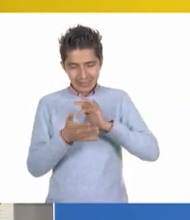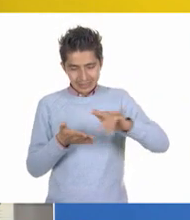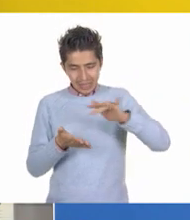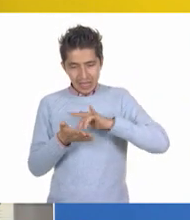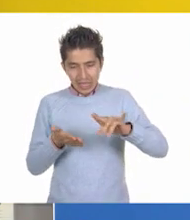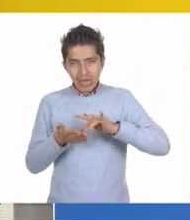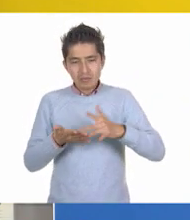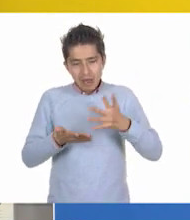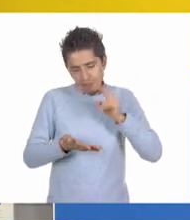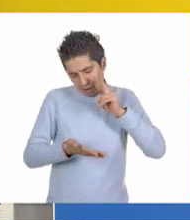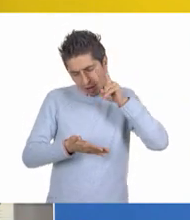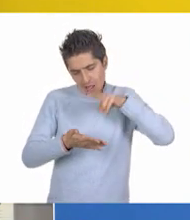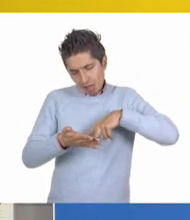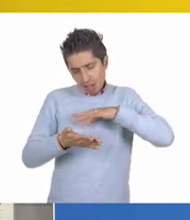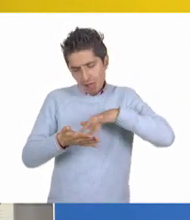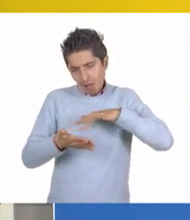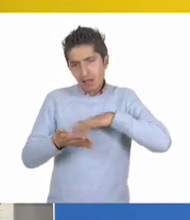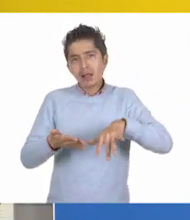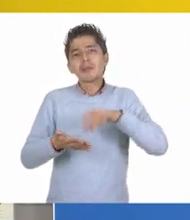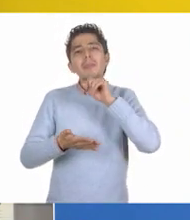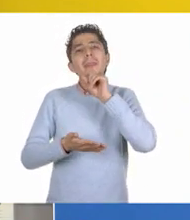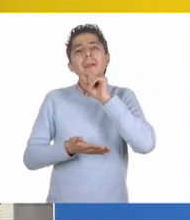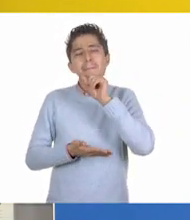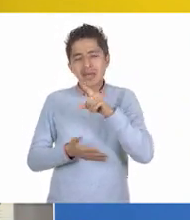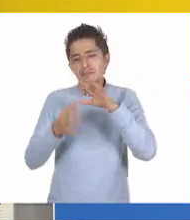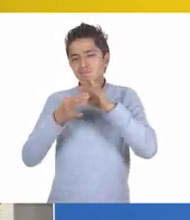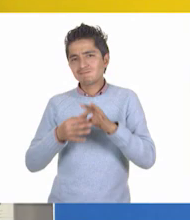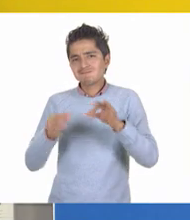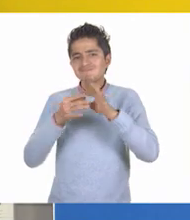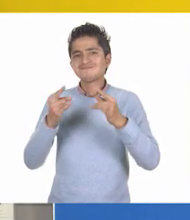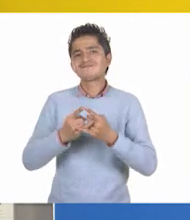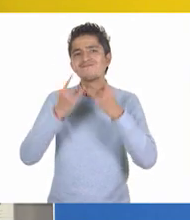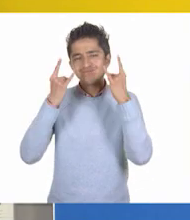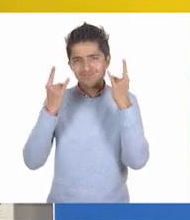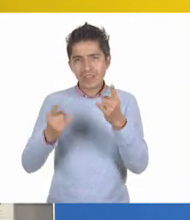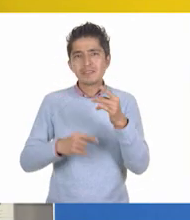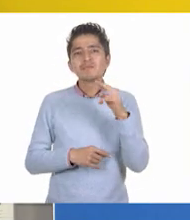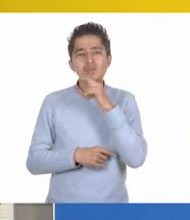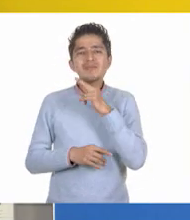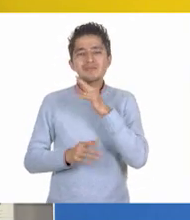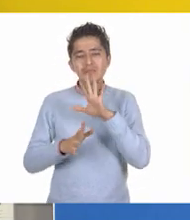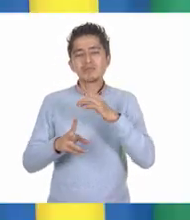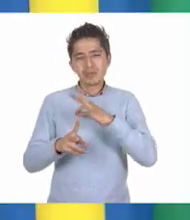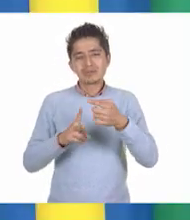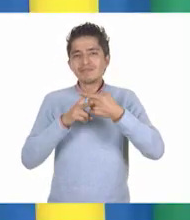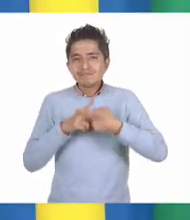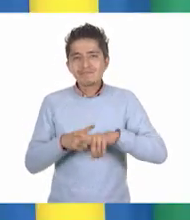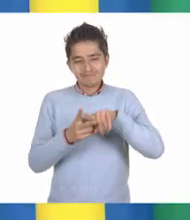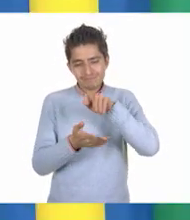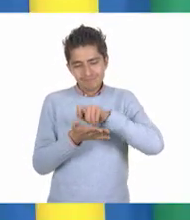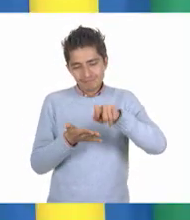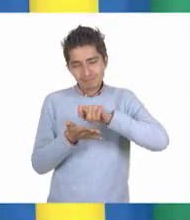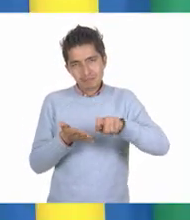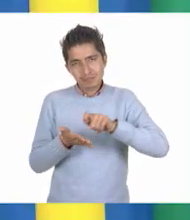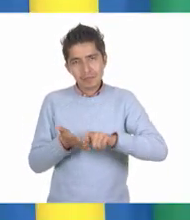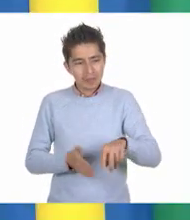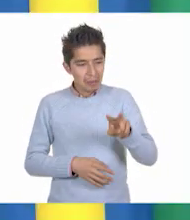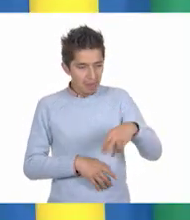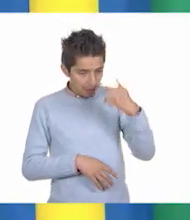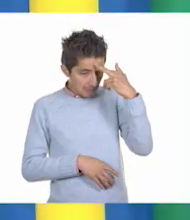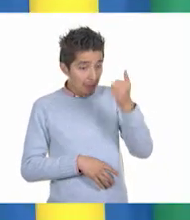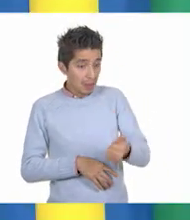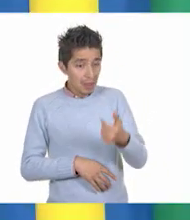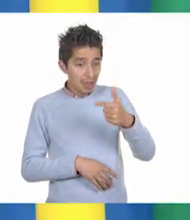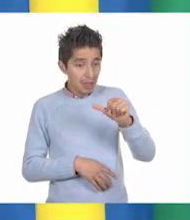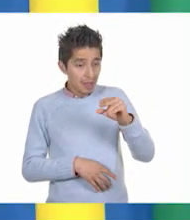vamos leyendo como la producción del relato histórico que muy pronto comenzaremos a escribir. Es muy cierto, Gaby. Me ha sido de